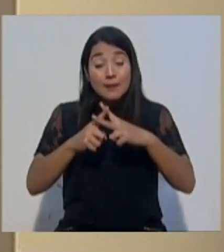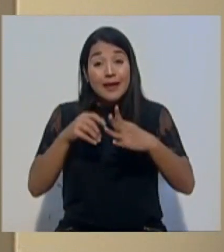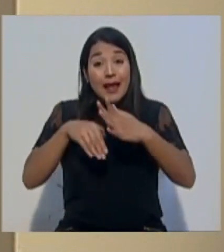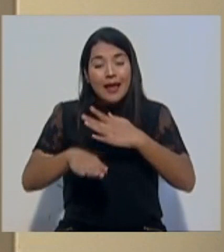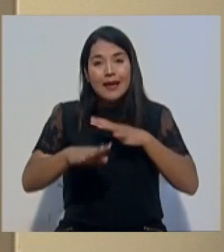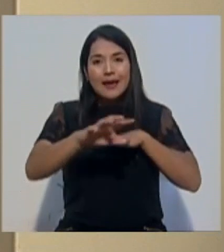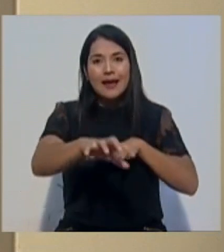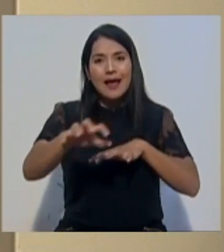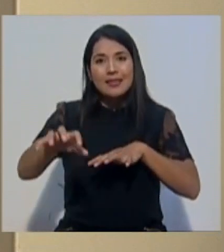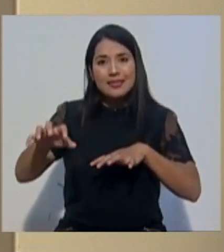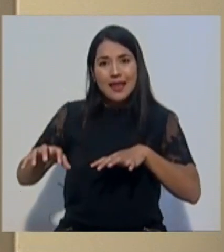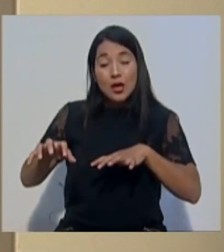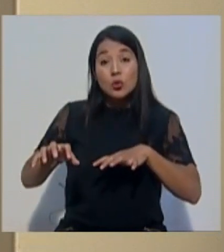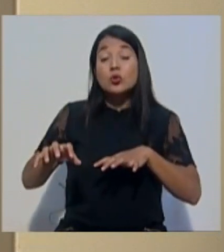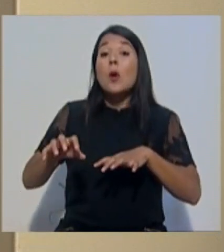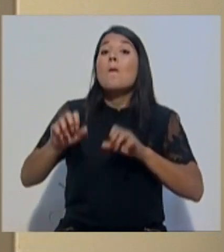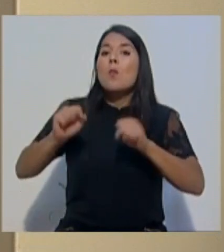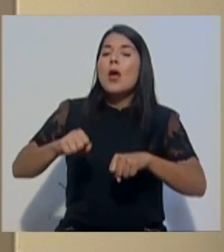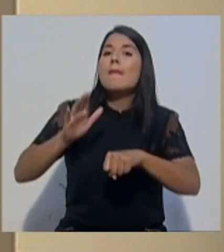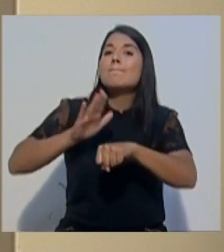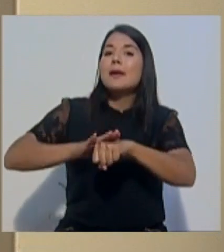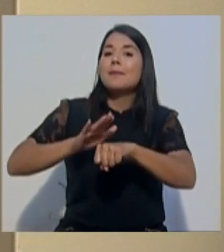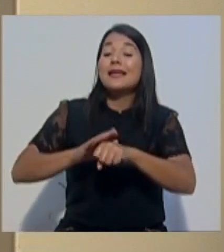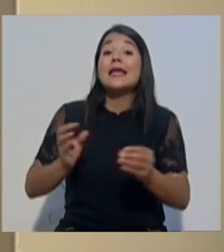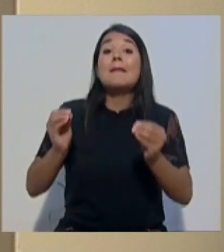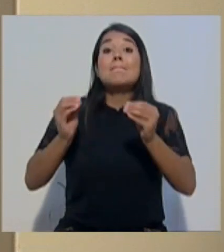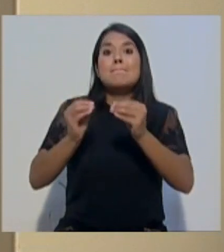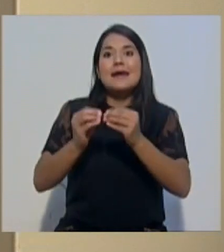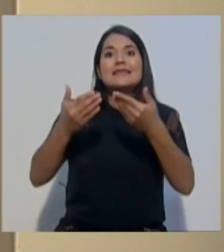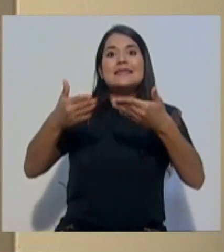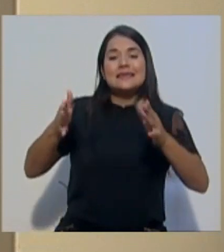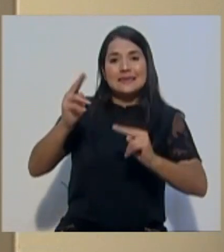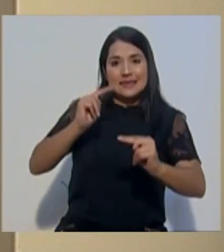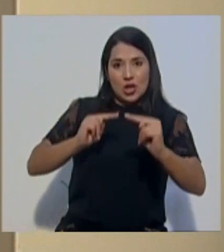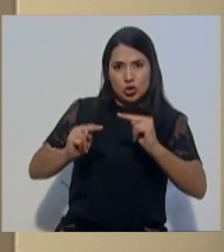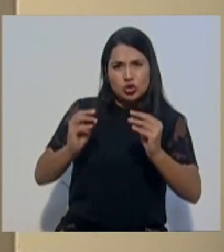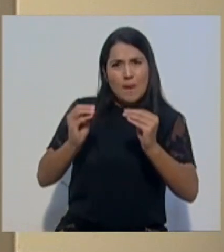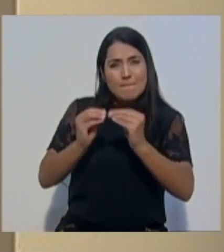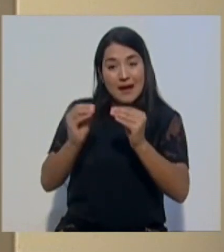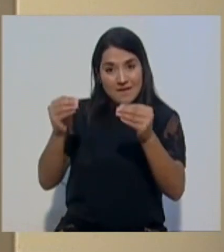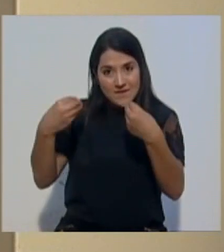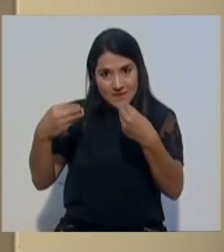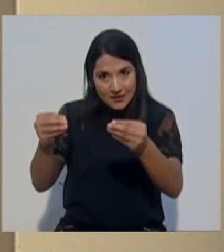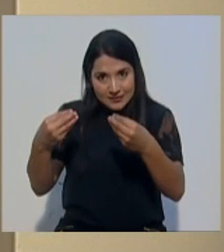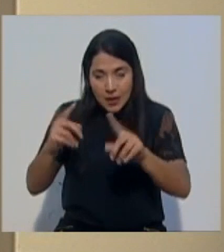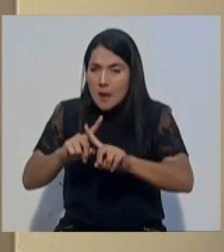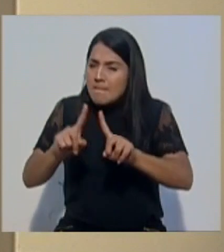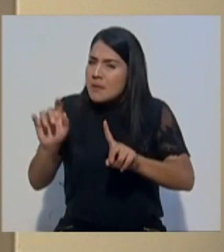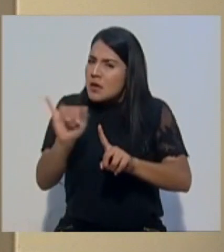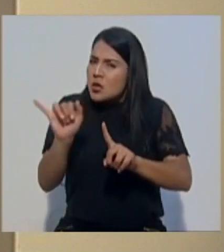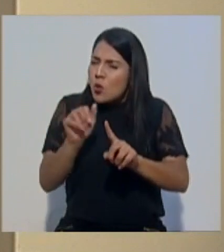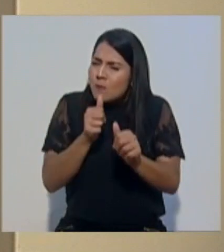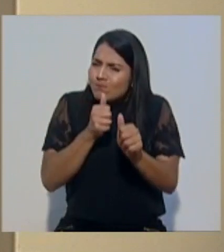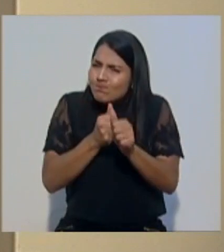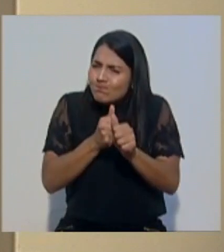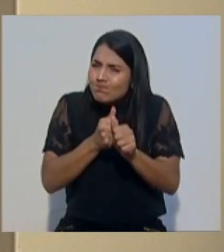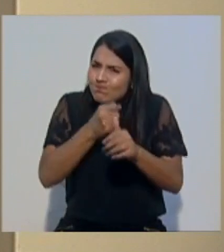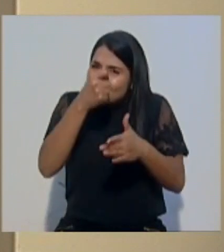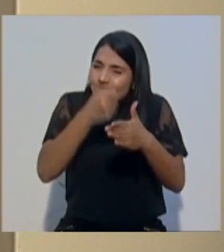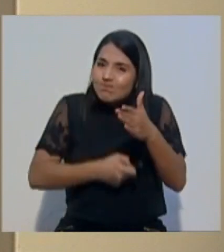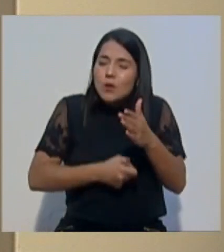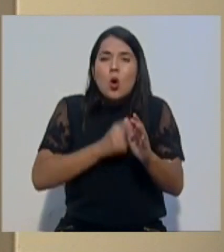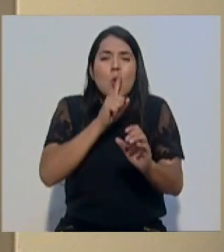mayor apertura económica, sin descuidar, como mencionó el señor presidente, un estricto cumplimiento de los